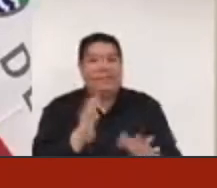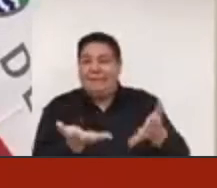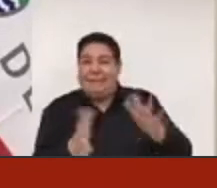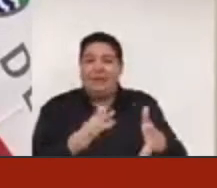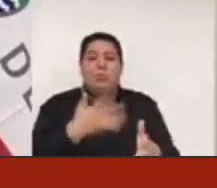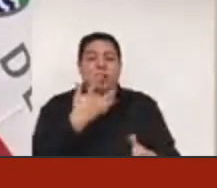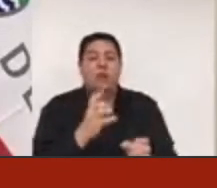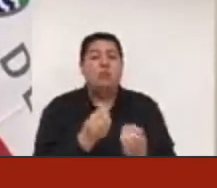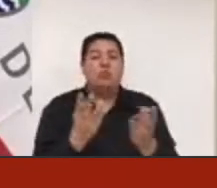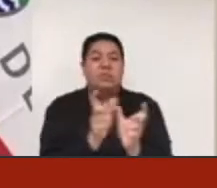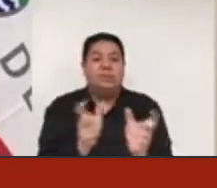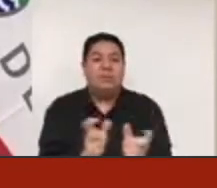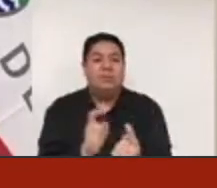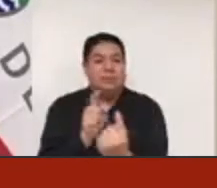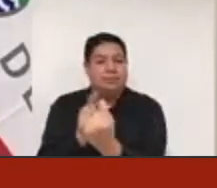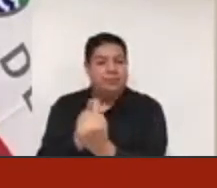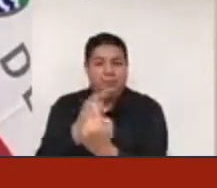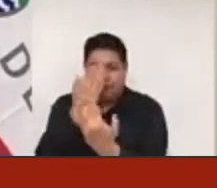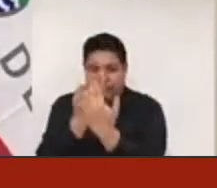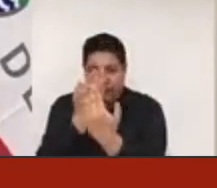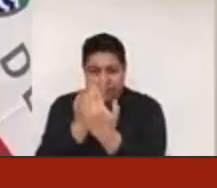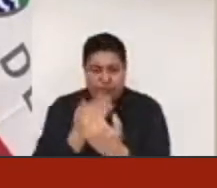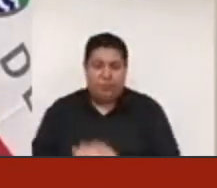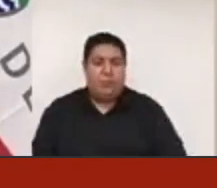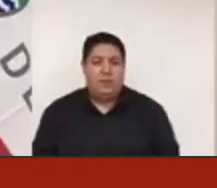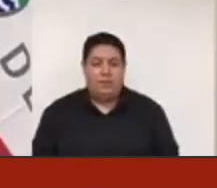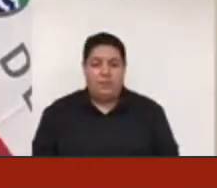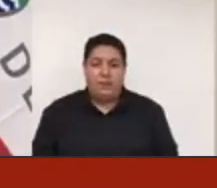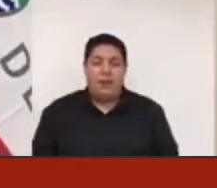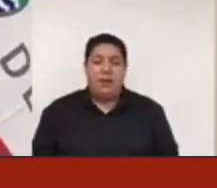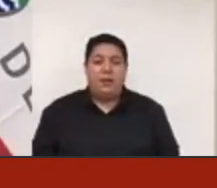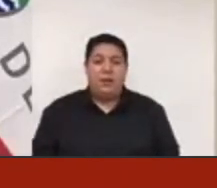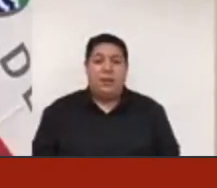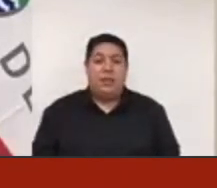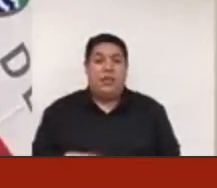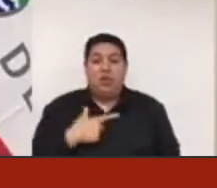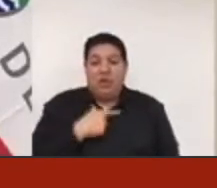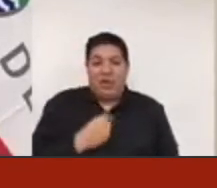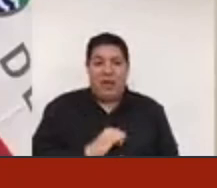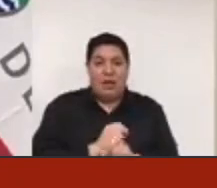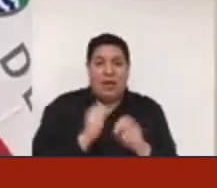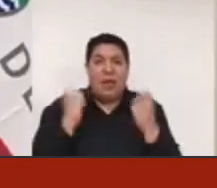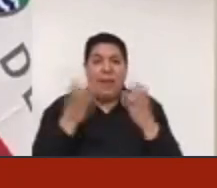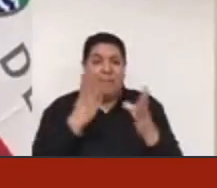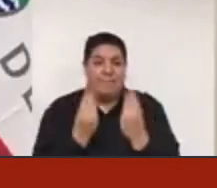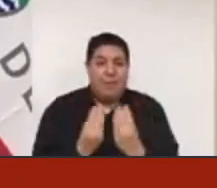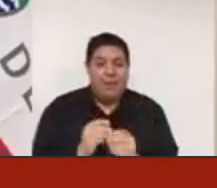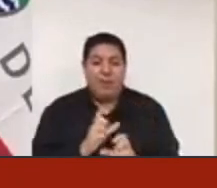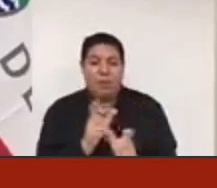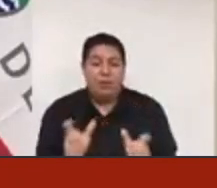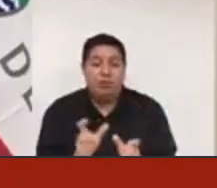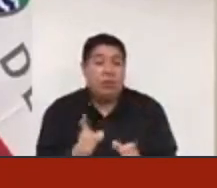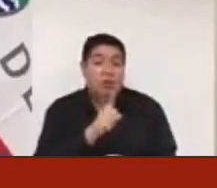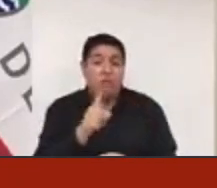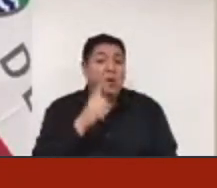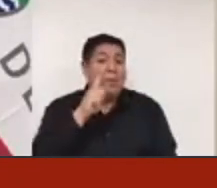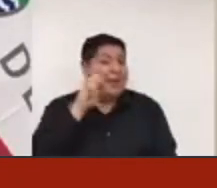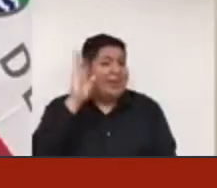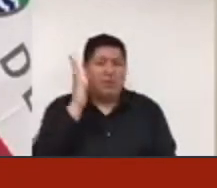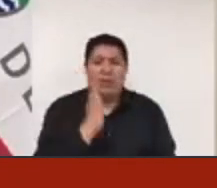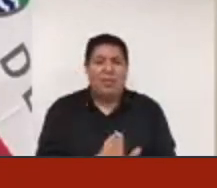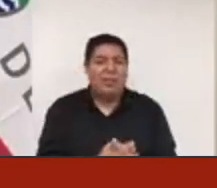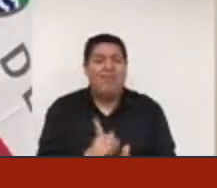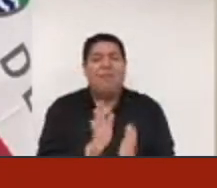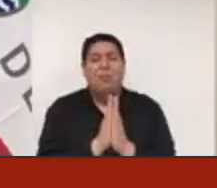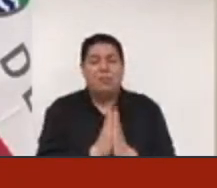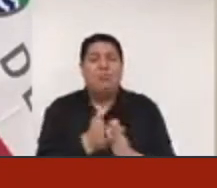cantidad de personas con las que él estuvo en contacto así es que no queremos alarmar a la población pero sí queremos que ellas tomen las medidas